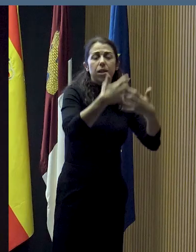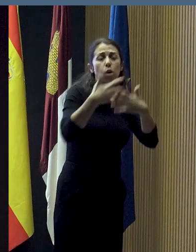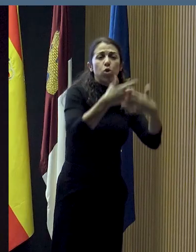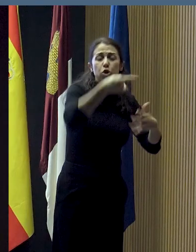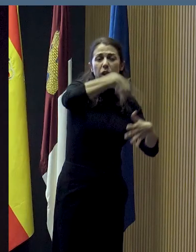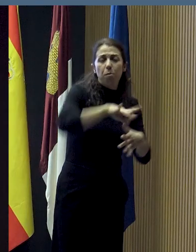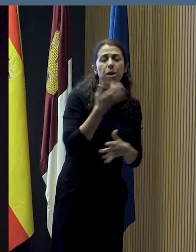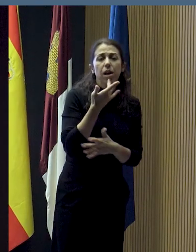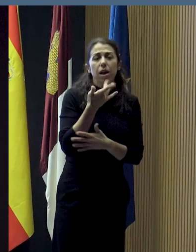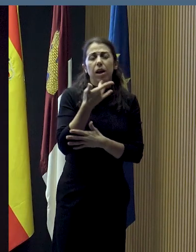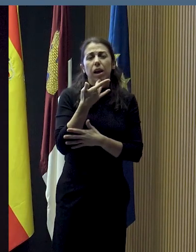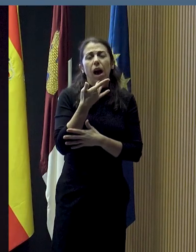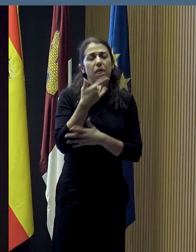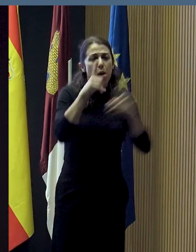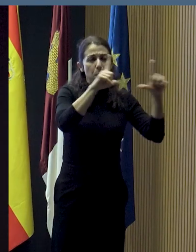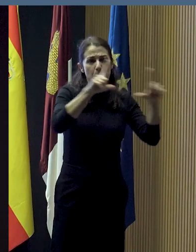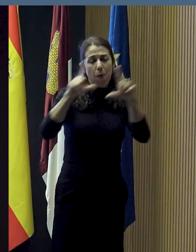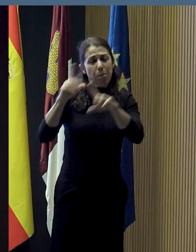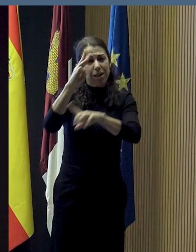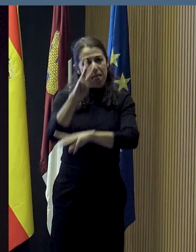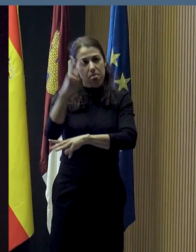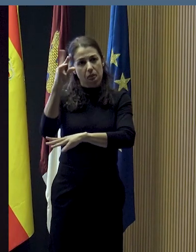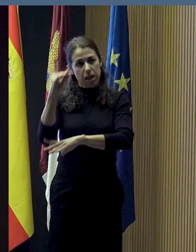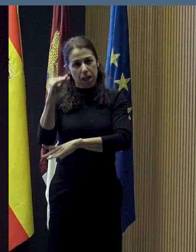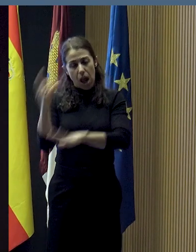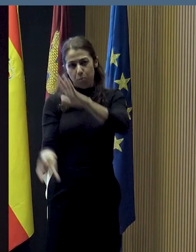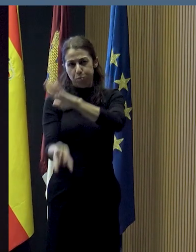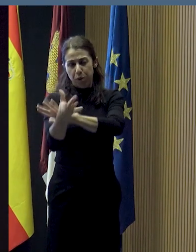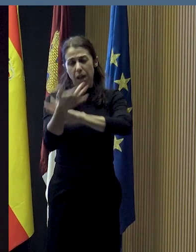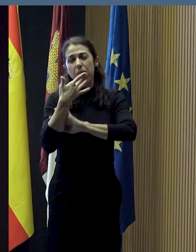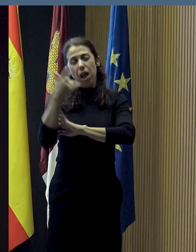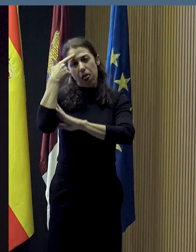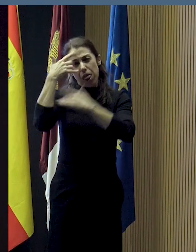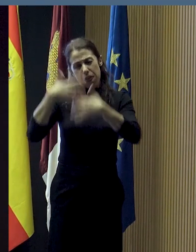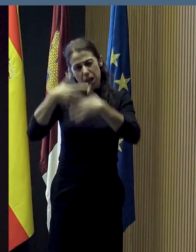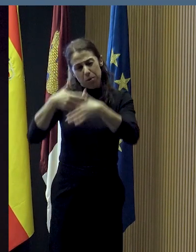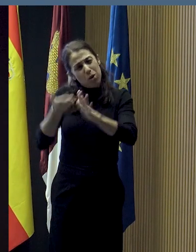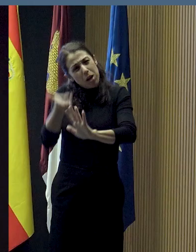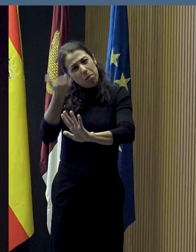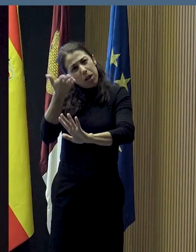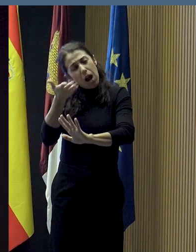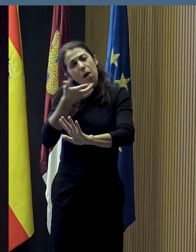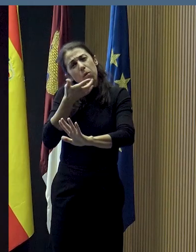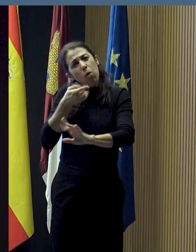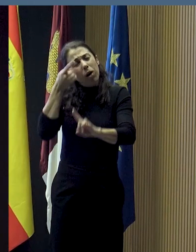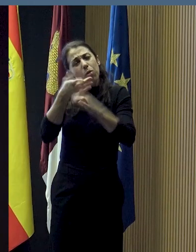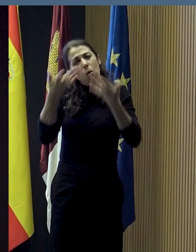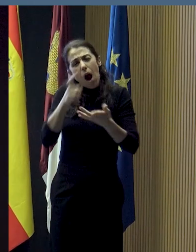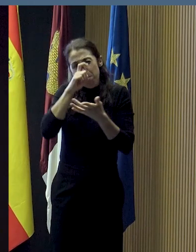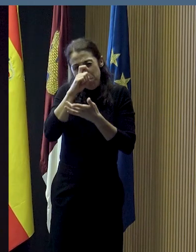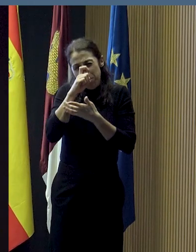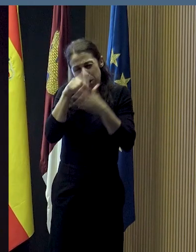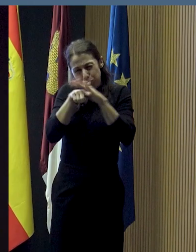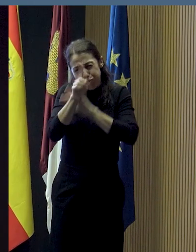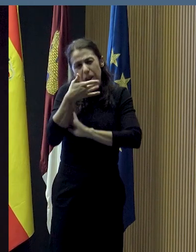con quienes desarrolla mapas tridimensionales de regiones cerebrales esenciales para la memoria.